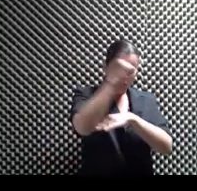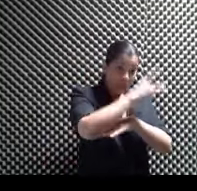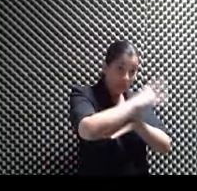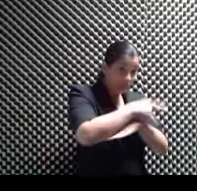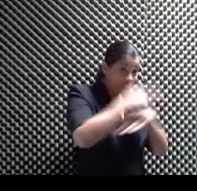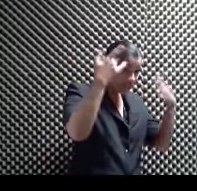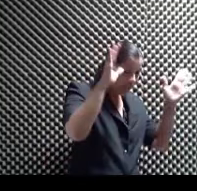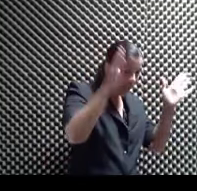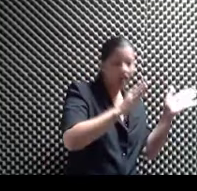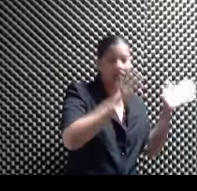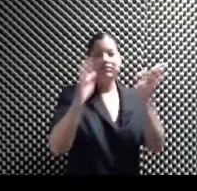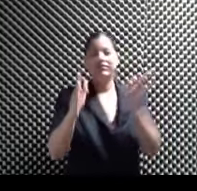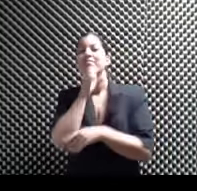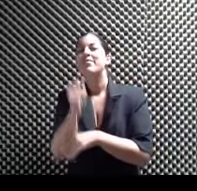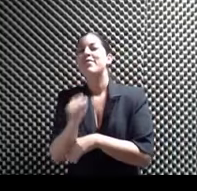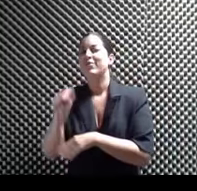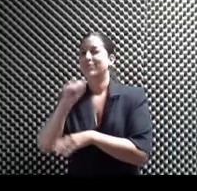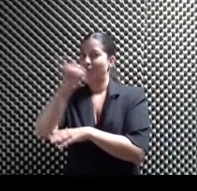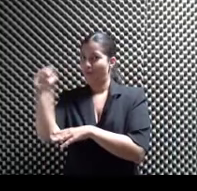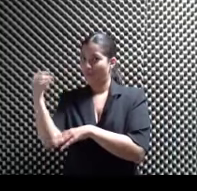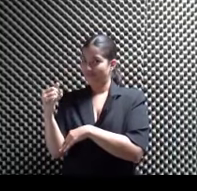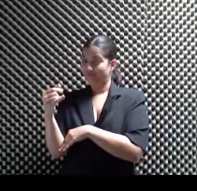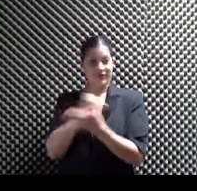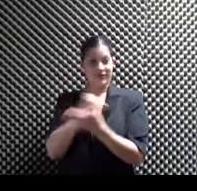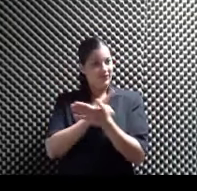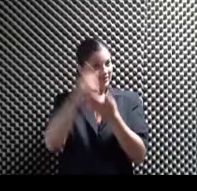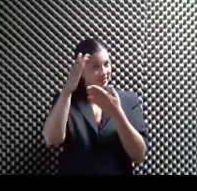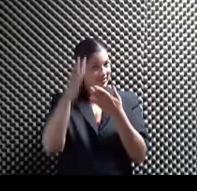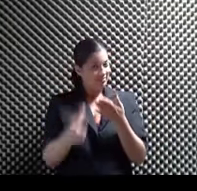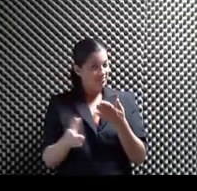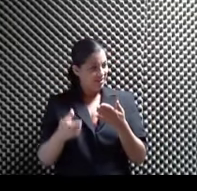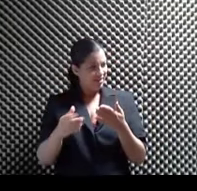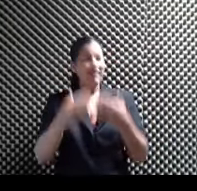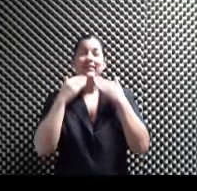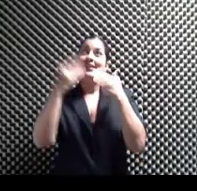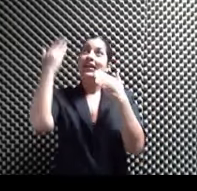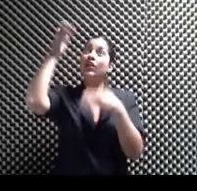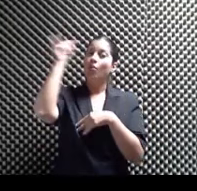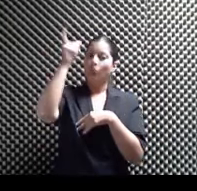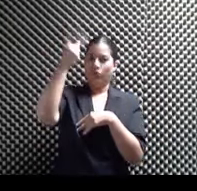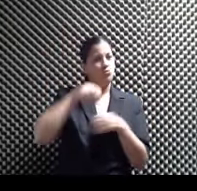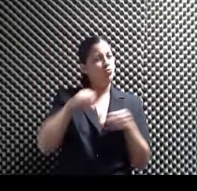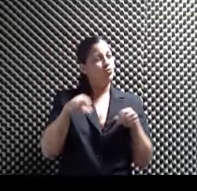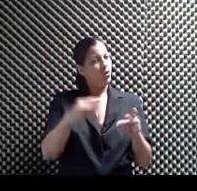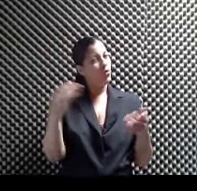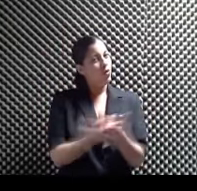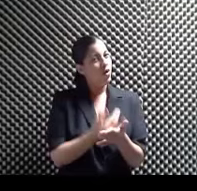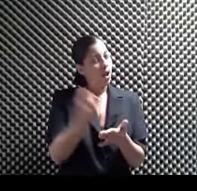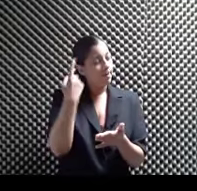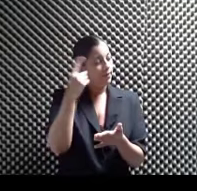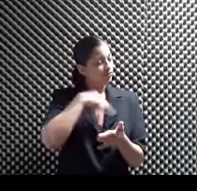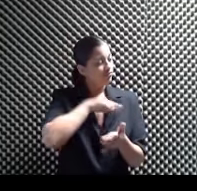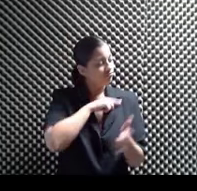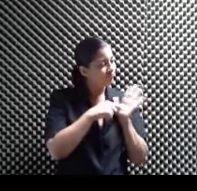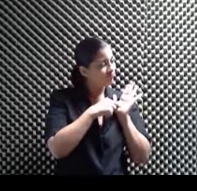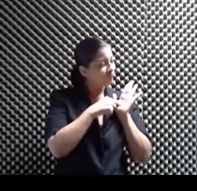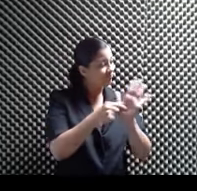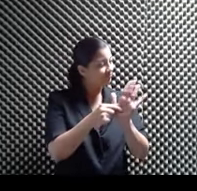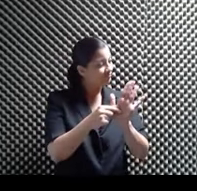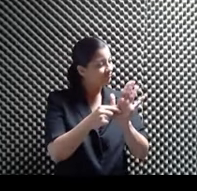Este Fin De Semana Le damos Gracias A Dios Porque Tuvimos Otra Buena Oportunidad De Probar Que La Música Y